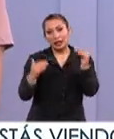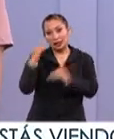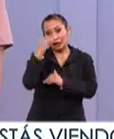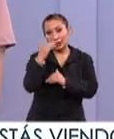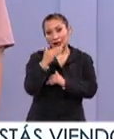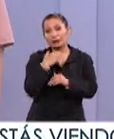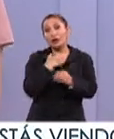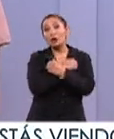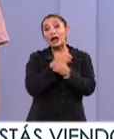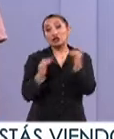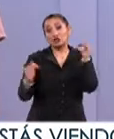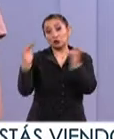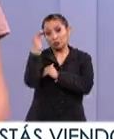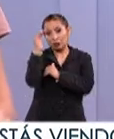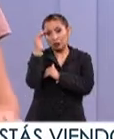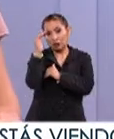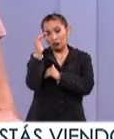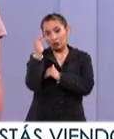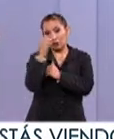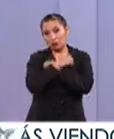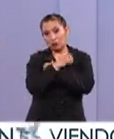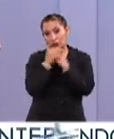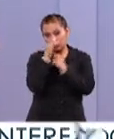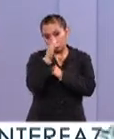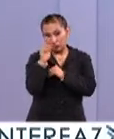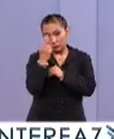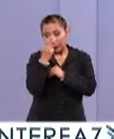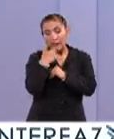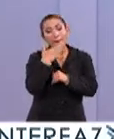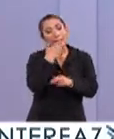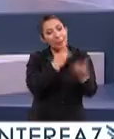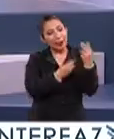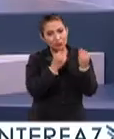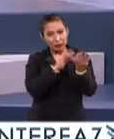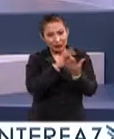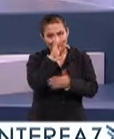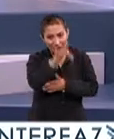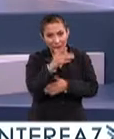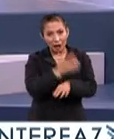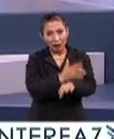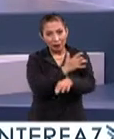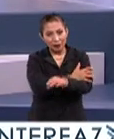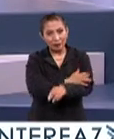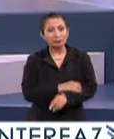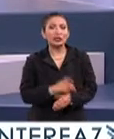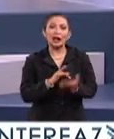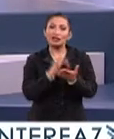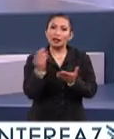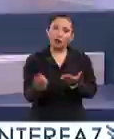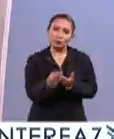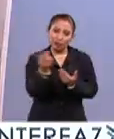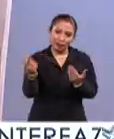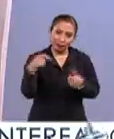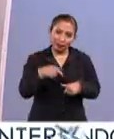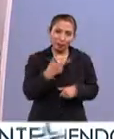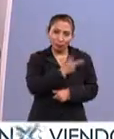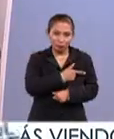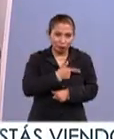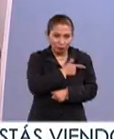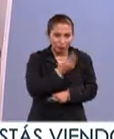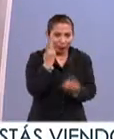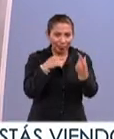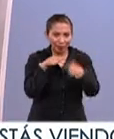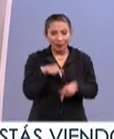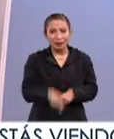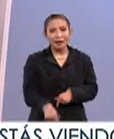de becas de Educación Superior. Y bueno, vamos a hablar, primero que nada, pues bienvenido, muchísimas gracias por acompañarnos. Gracias a ustedes, Ana Cristina, un placer estar